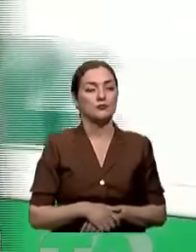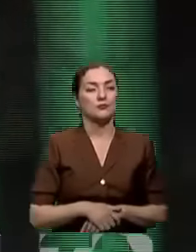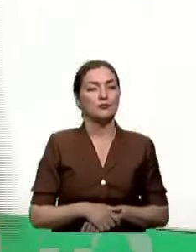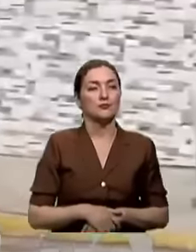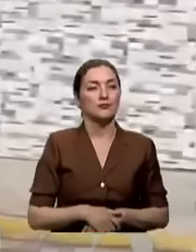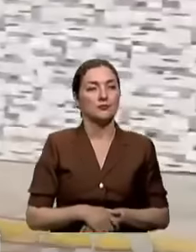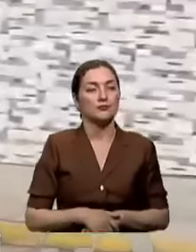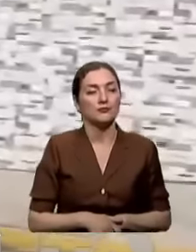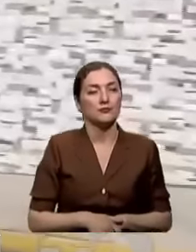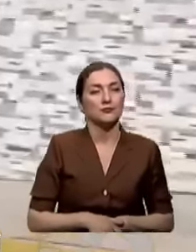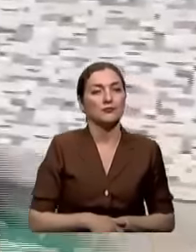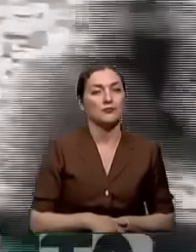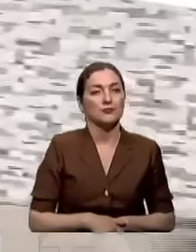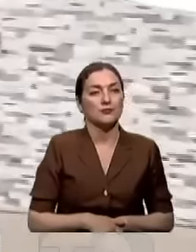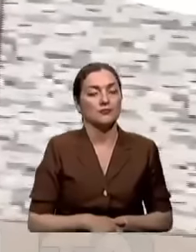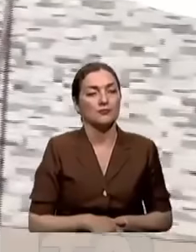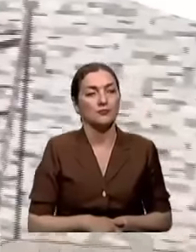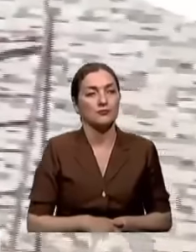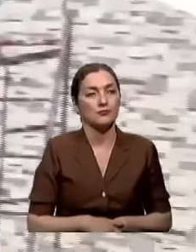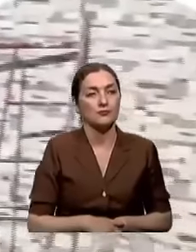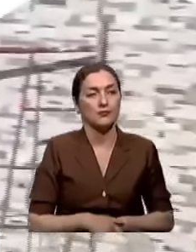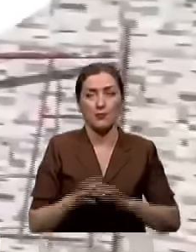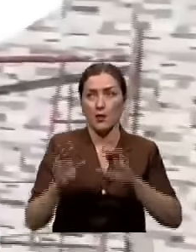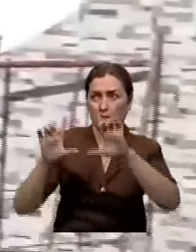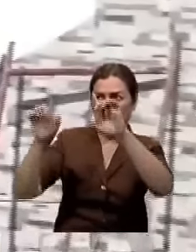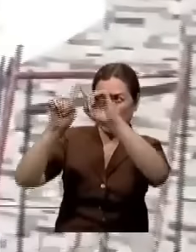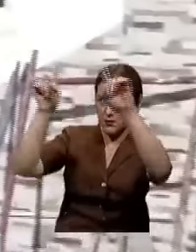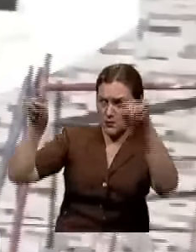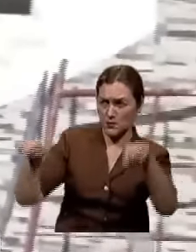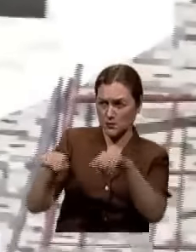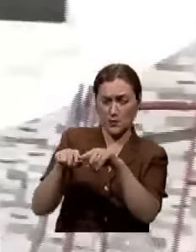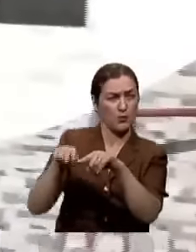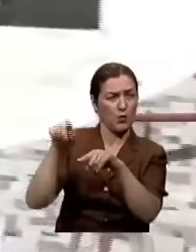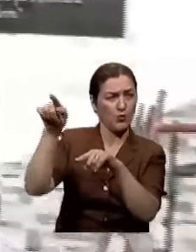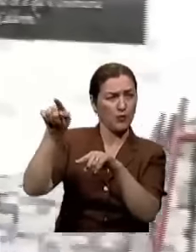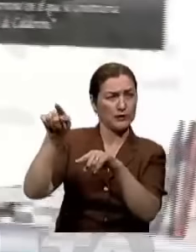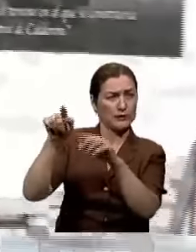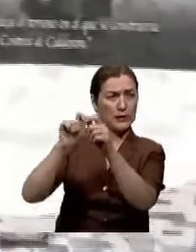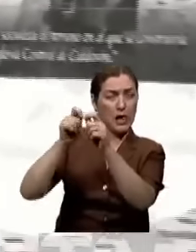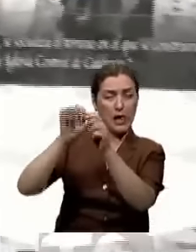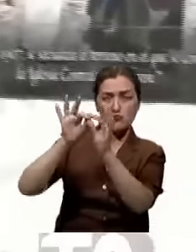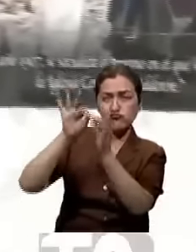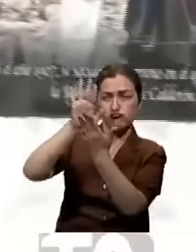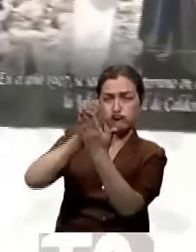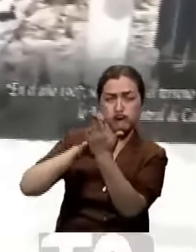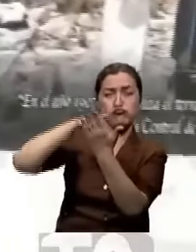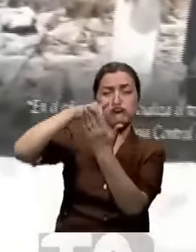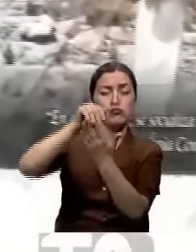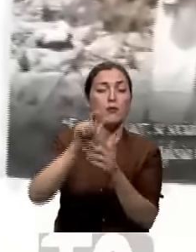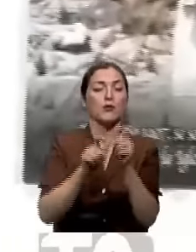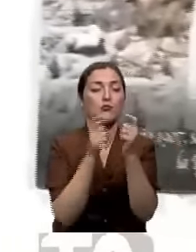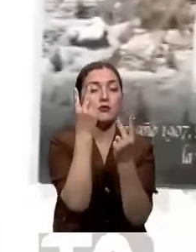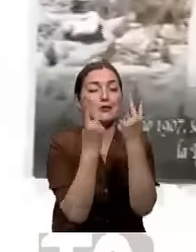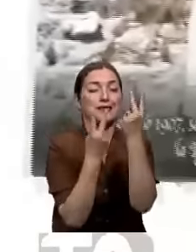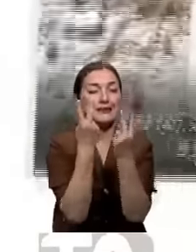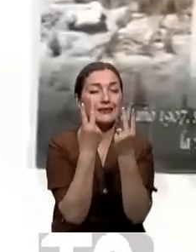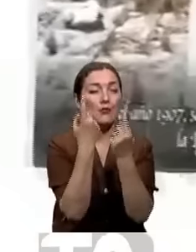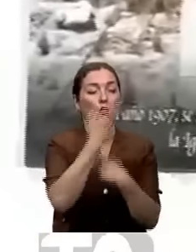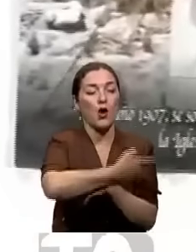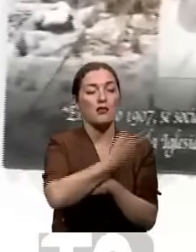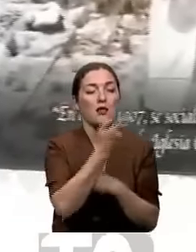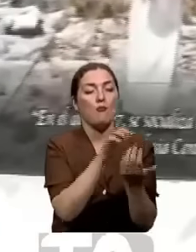para recibir y también a las personas que vengan por estos días de asueto y que visiten justamente por el Día de los Difuntos. Están arreglando los